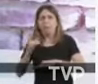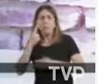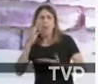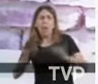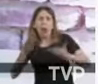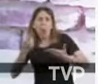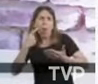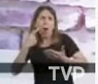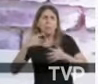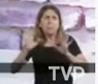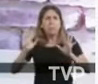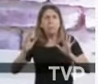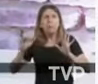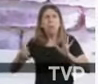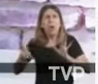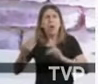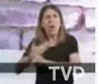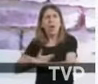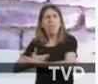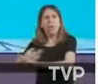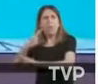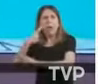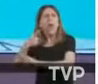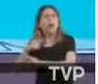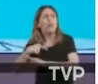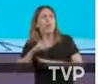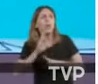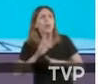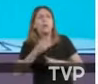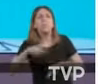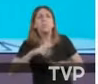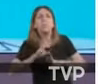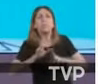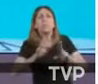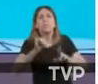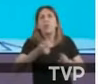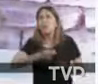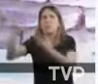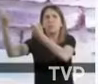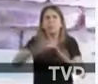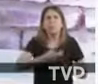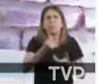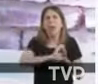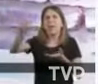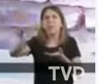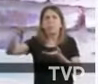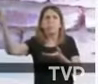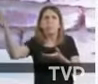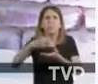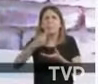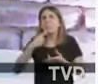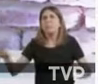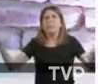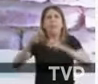devaluación, permiten la entrada y salida libre de los capitales y suben la tasa de interés. Devaluar, abrir la entrada